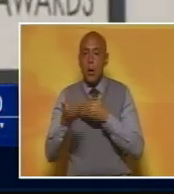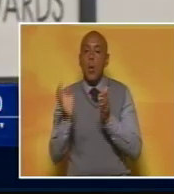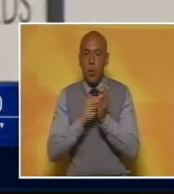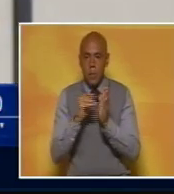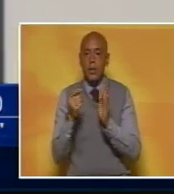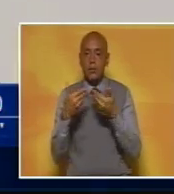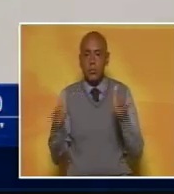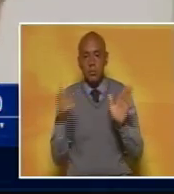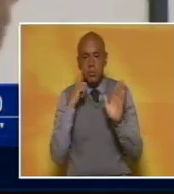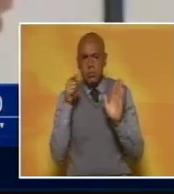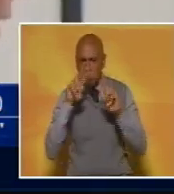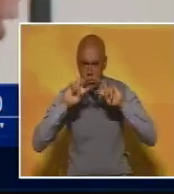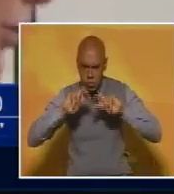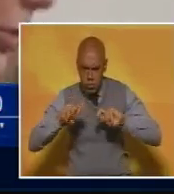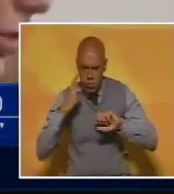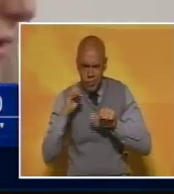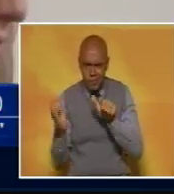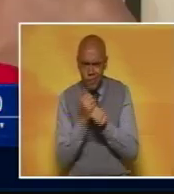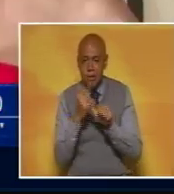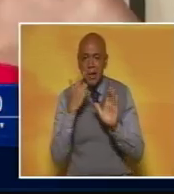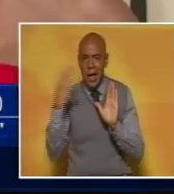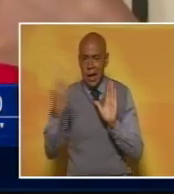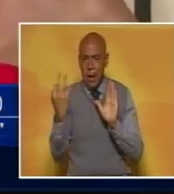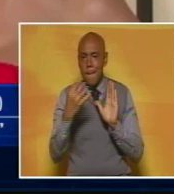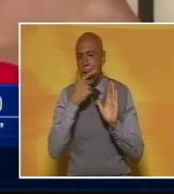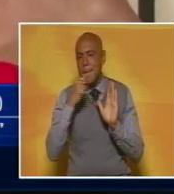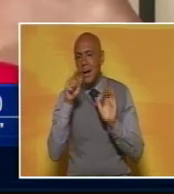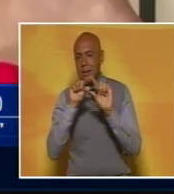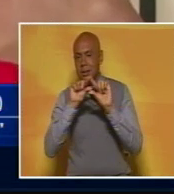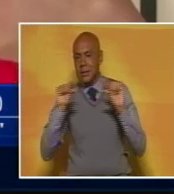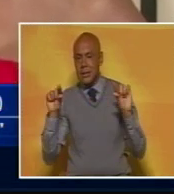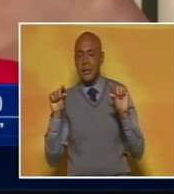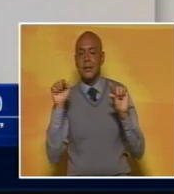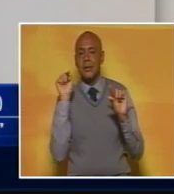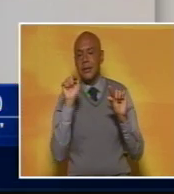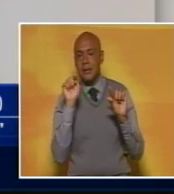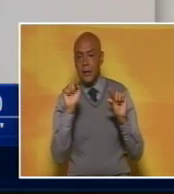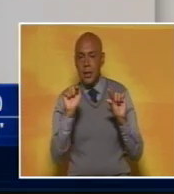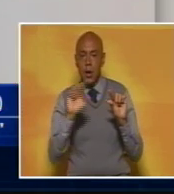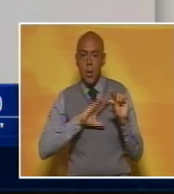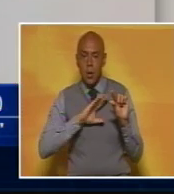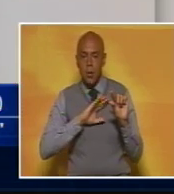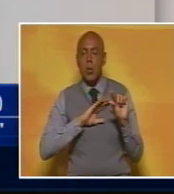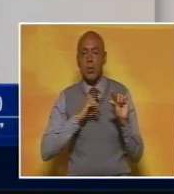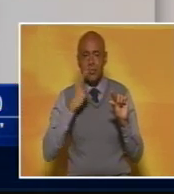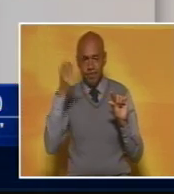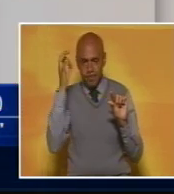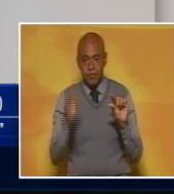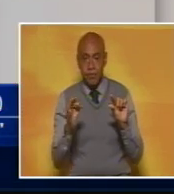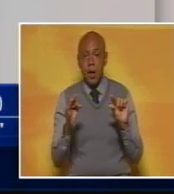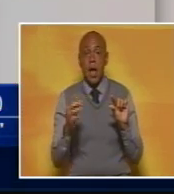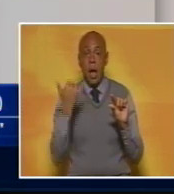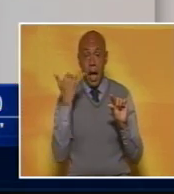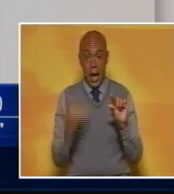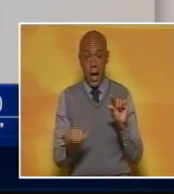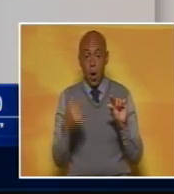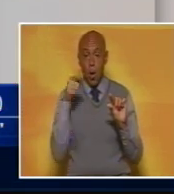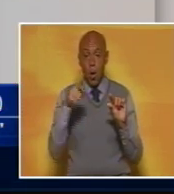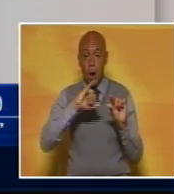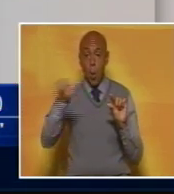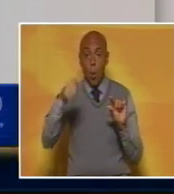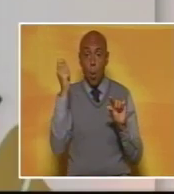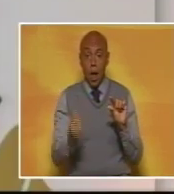la originalidad, y como tradicionalmente se ha entendido, es por lo general una cuestión de hecho. Así que ahora un jurado tendrá